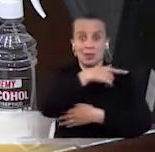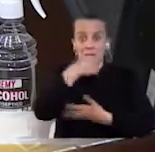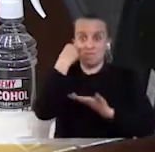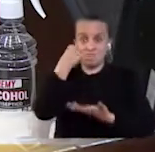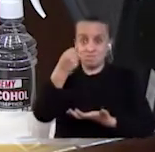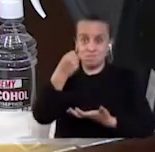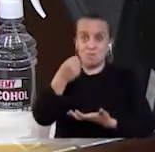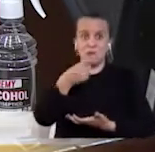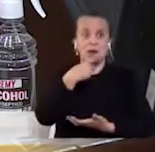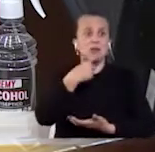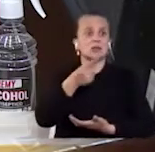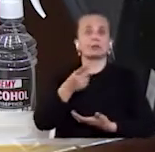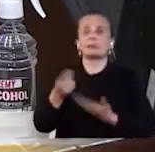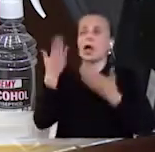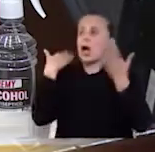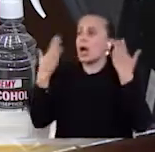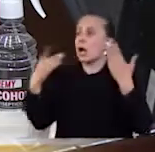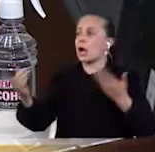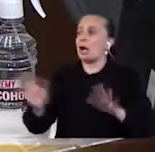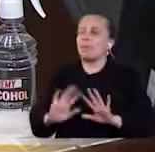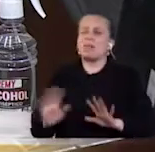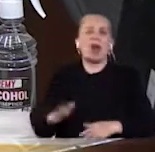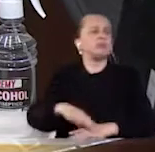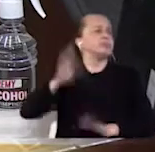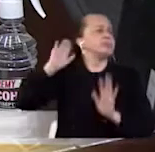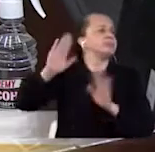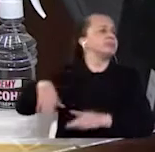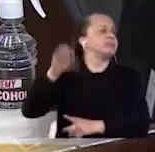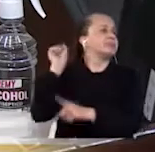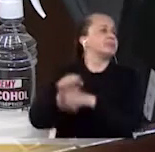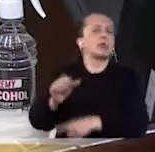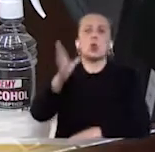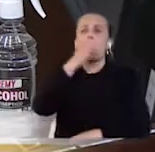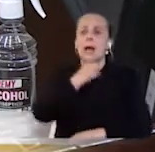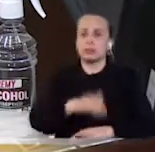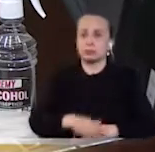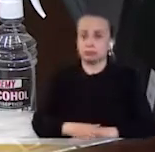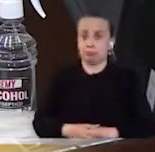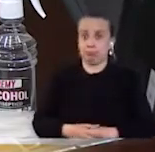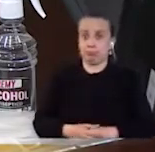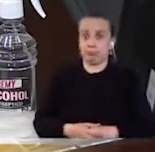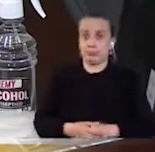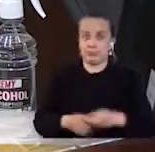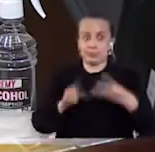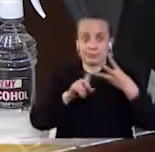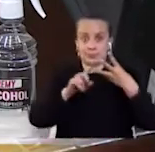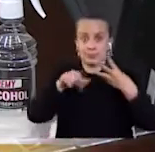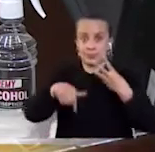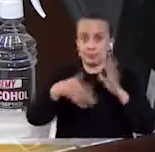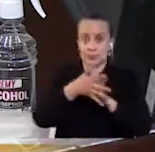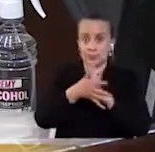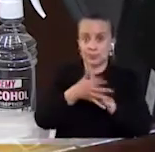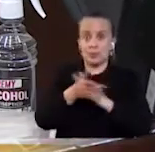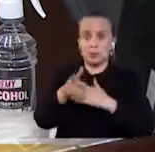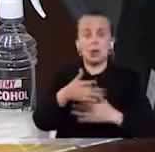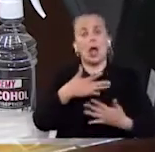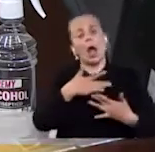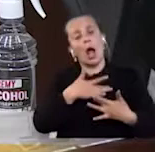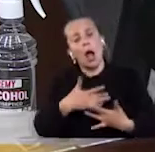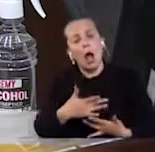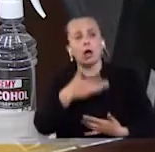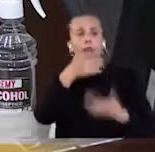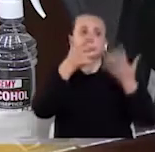campo en Colombia no existe. Tercero, esto no es de la benevolencia de los